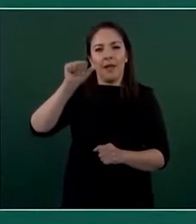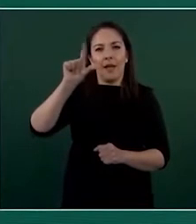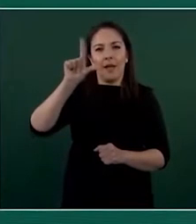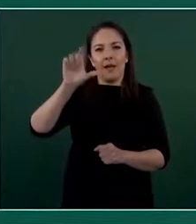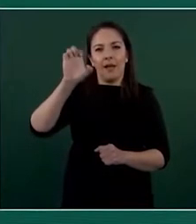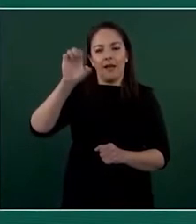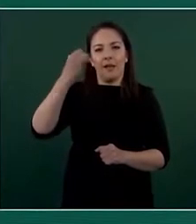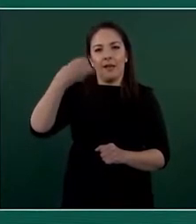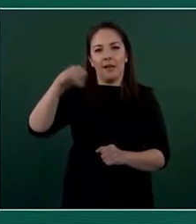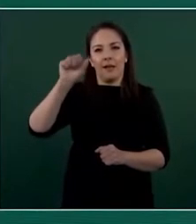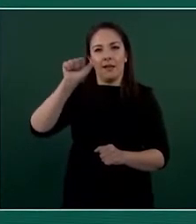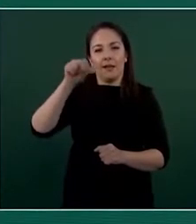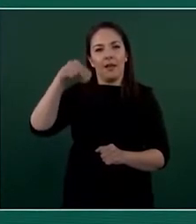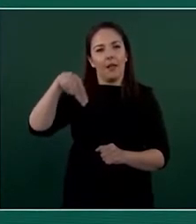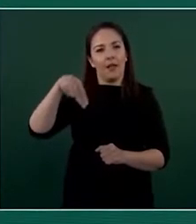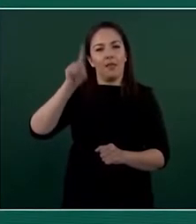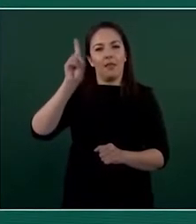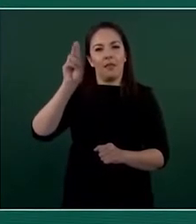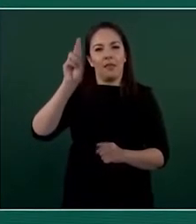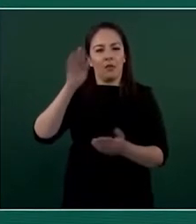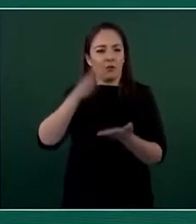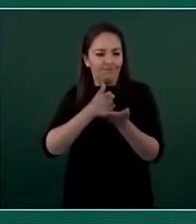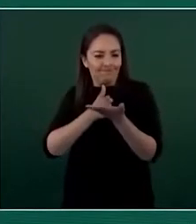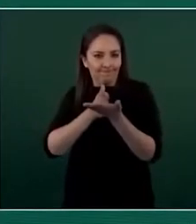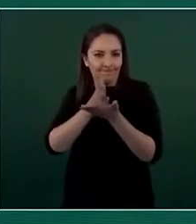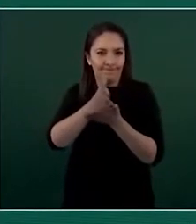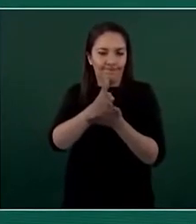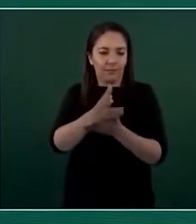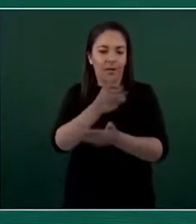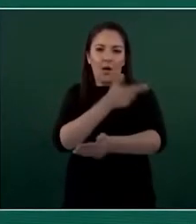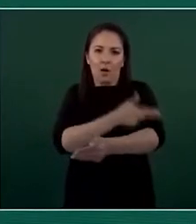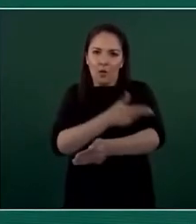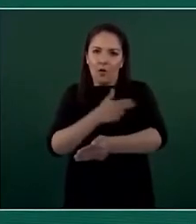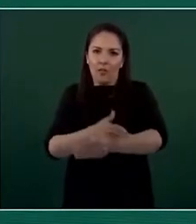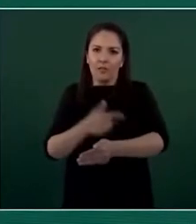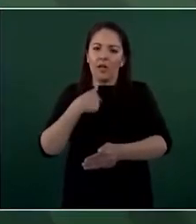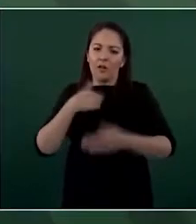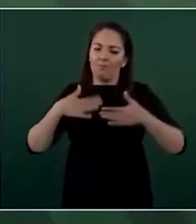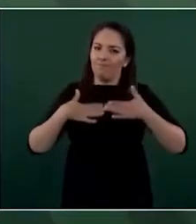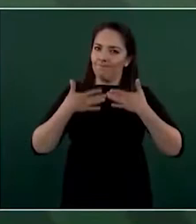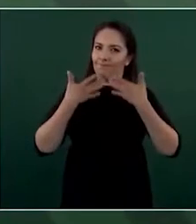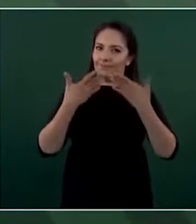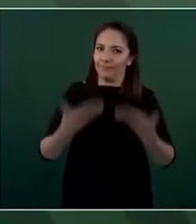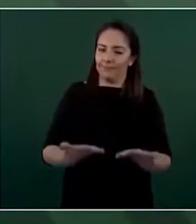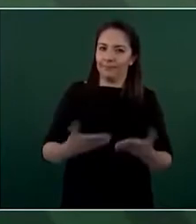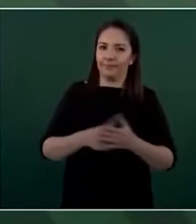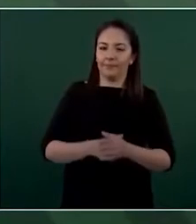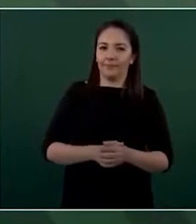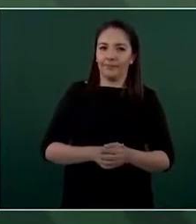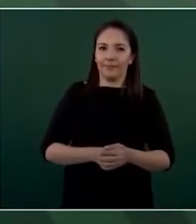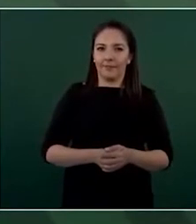gente recta, honesta, le tengo confianza.